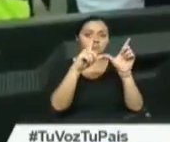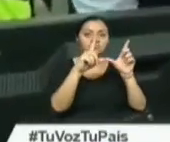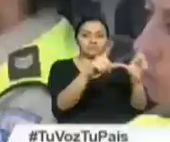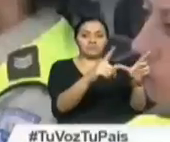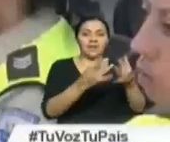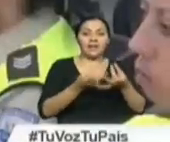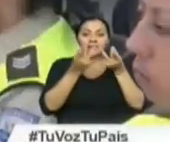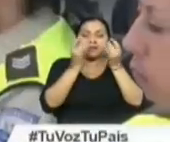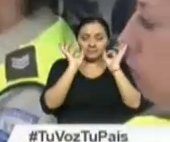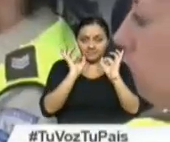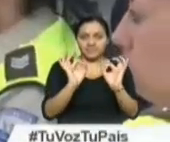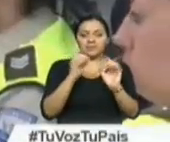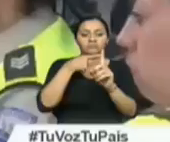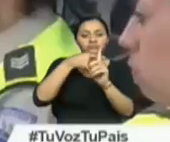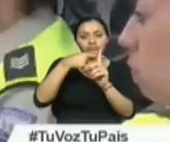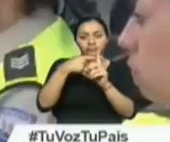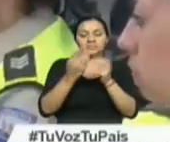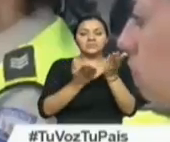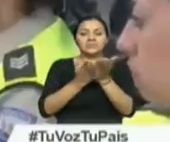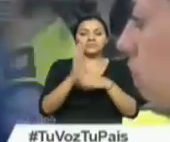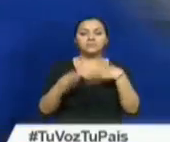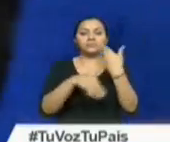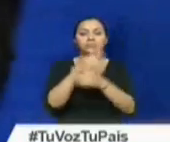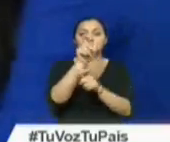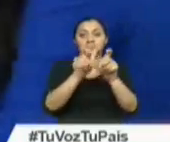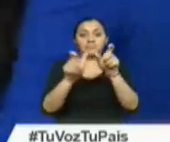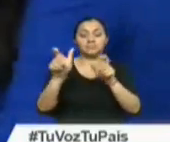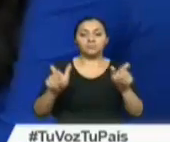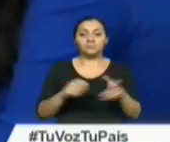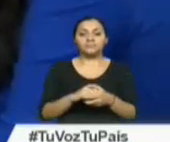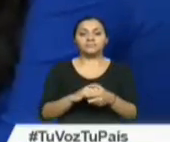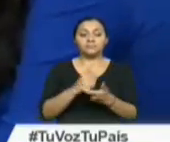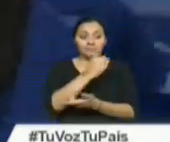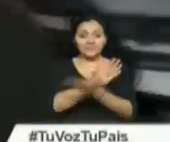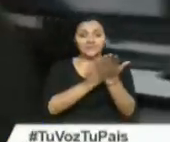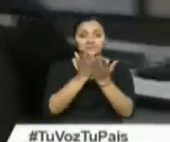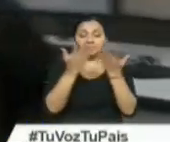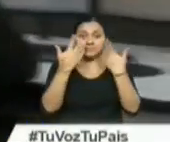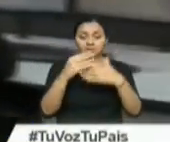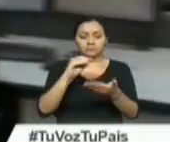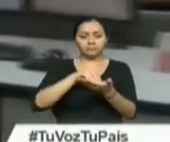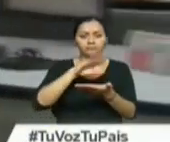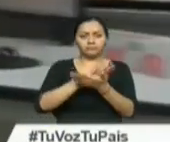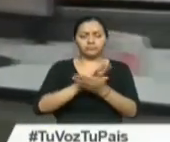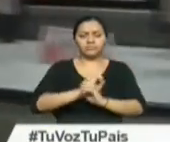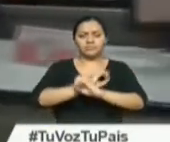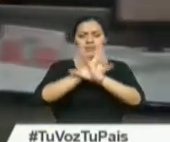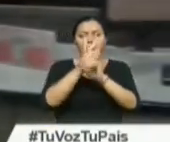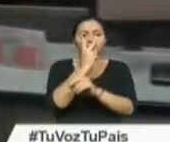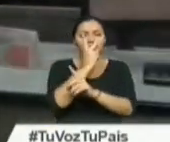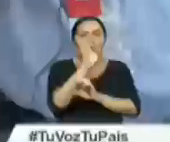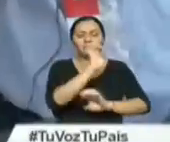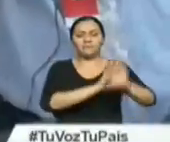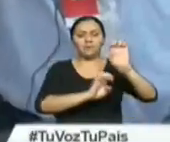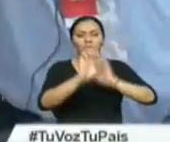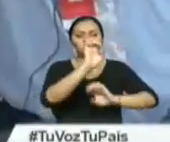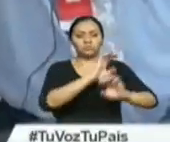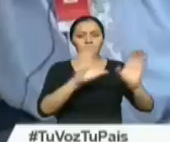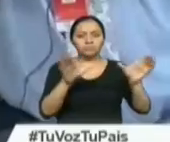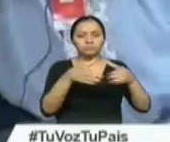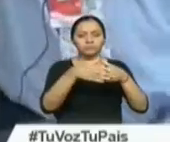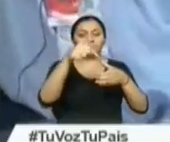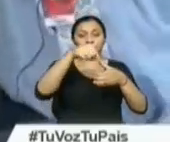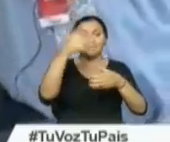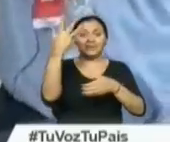permiten brindar una óptima calidad de servicio a los ciudadanos. Servicios que fueron evidenciados por la misión evaluadora justamente